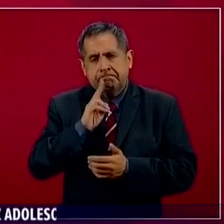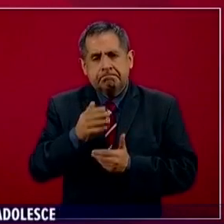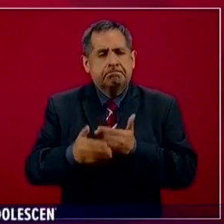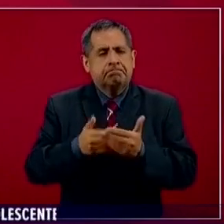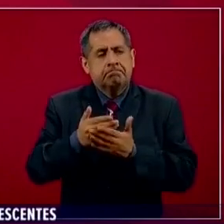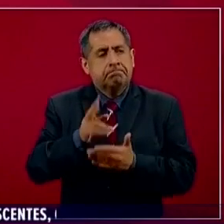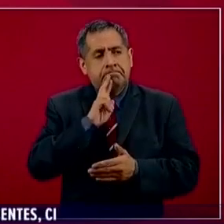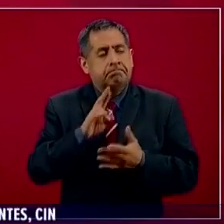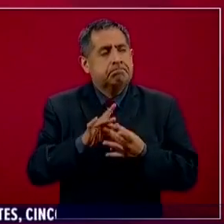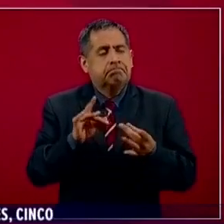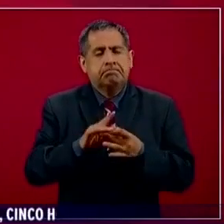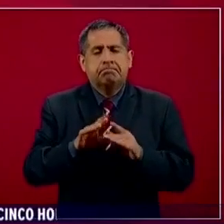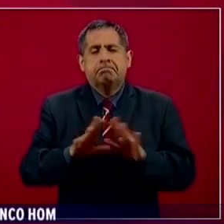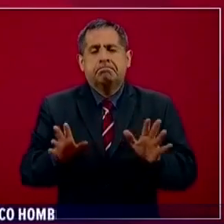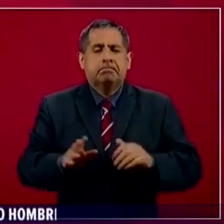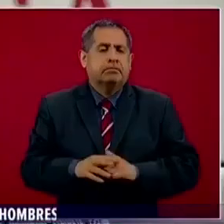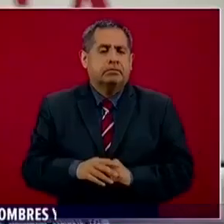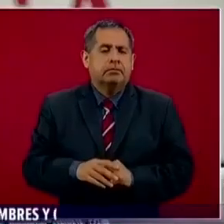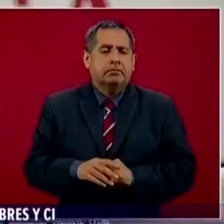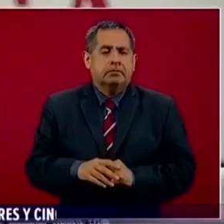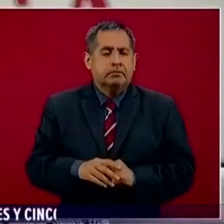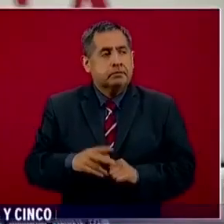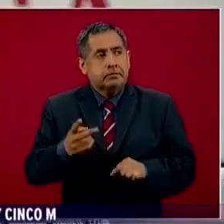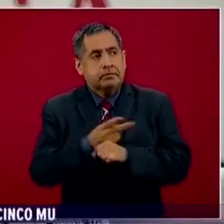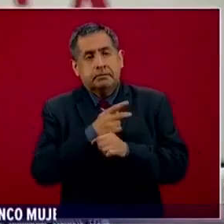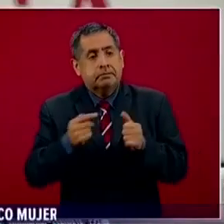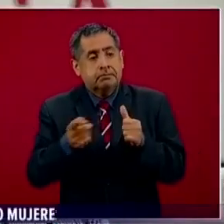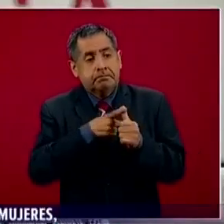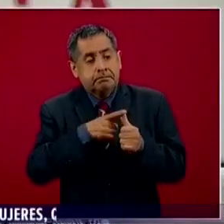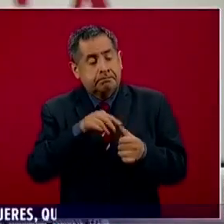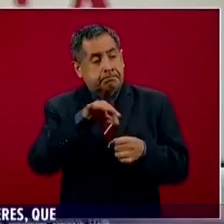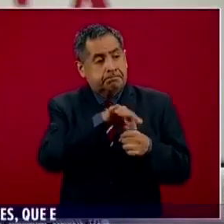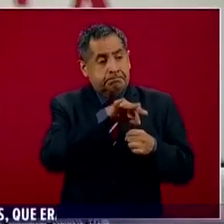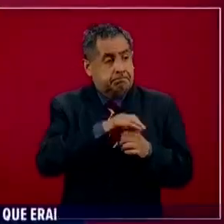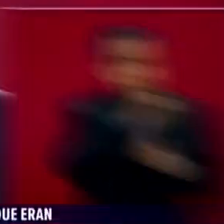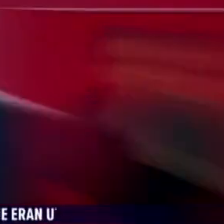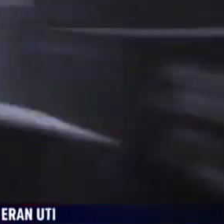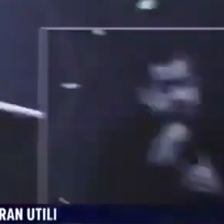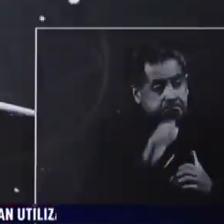se resuelva lo de la situación electoral.